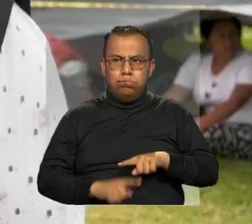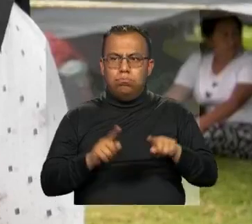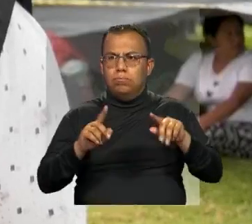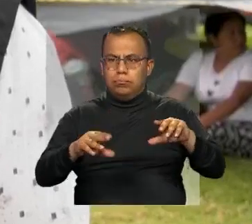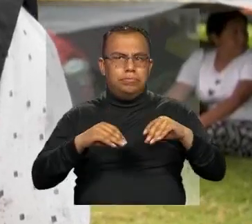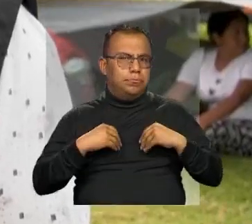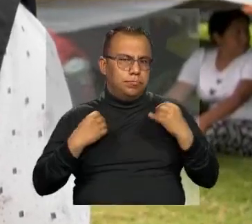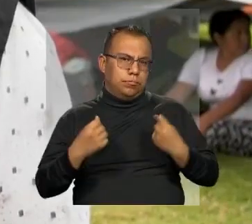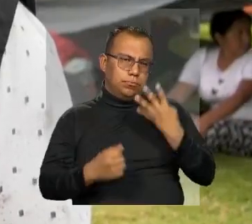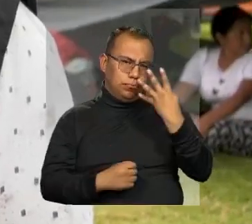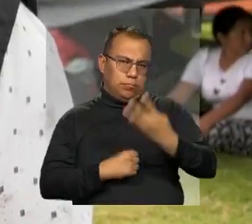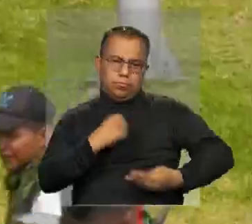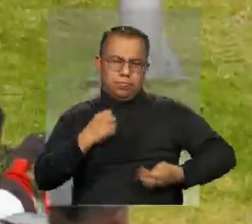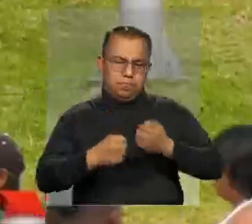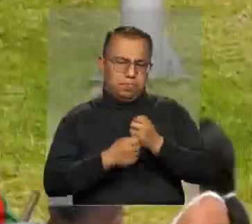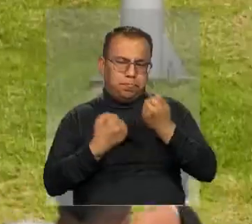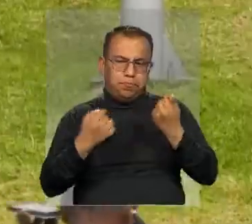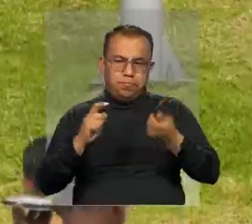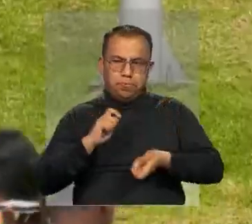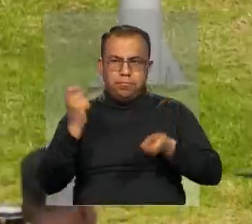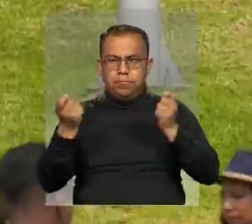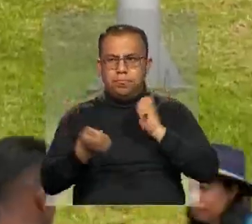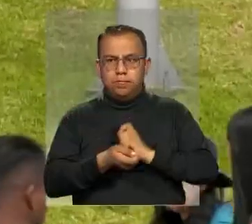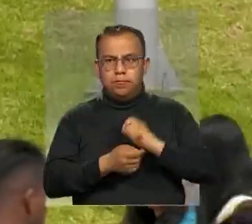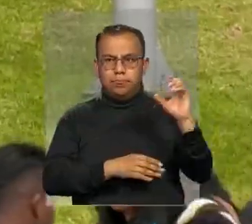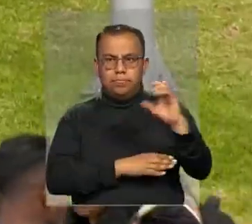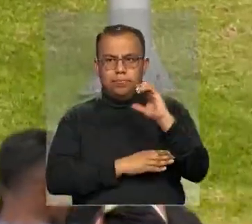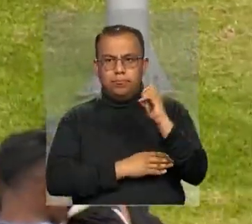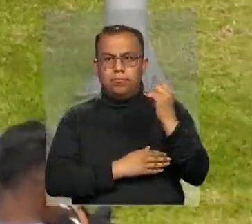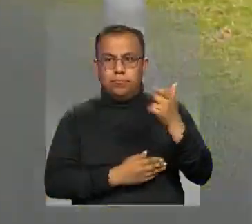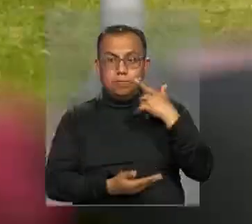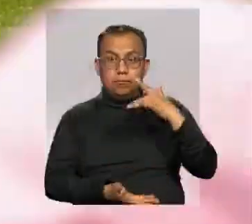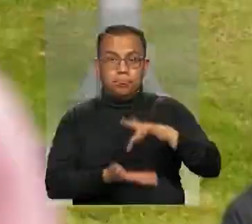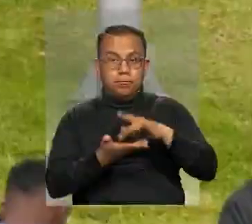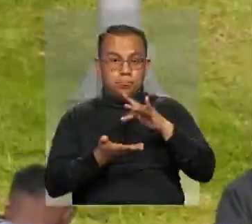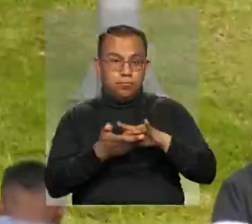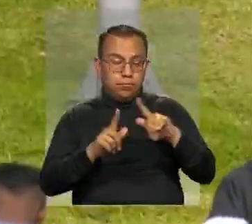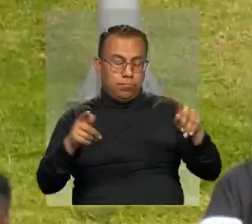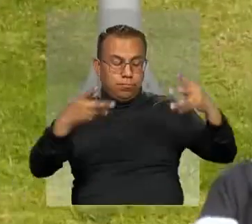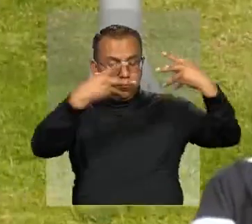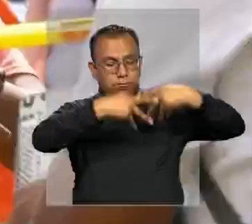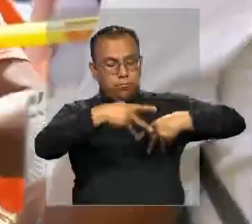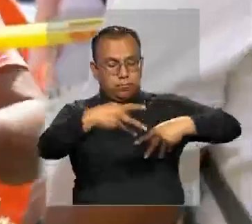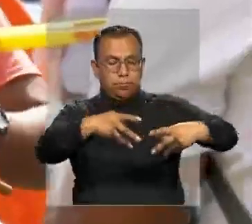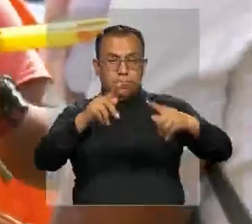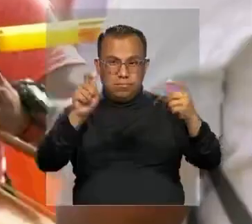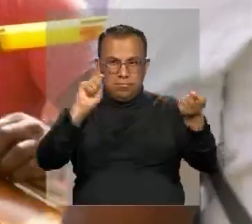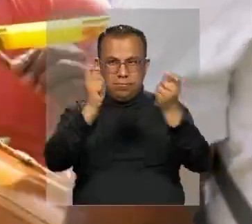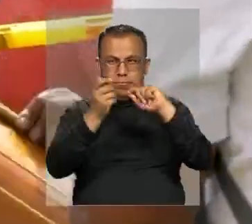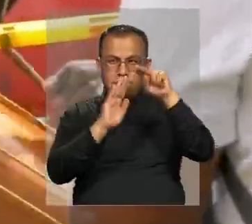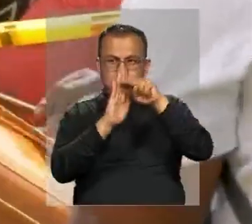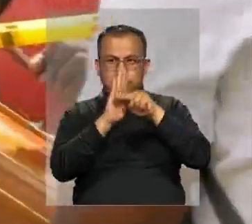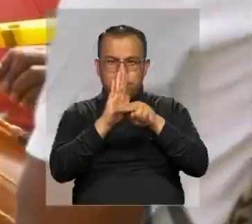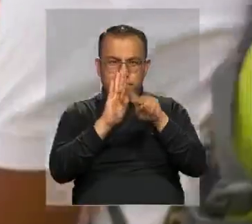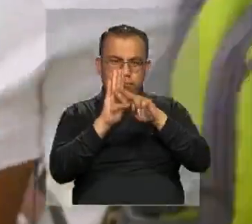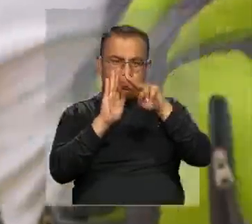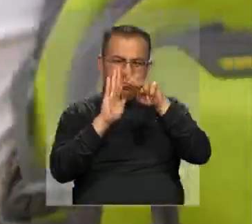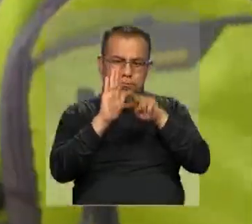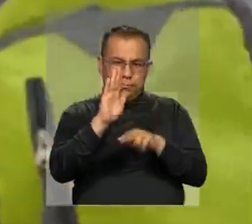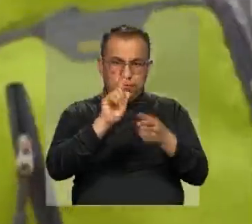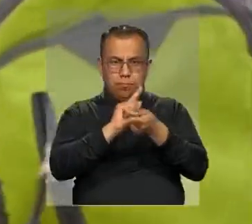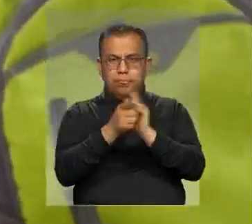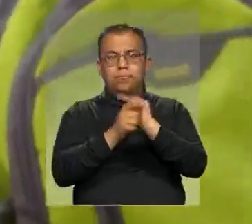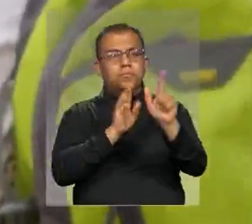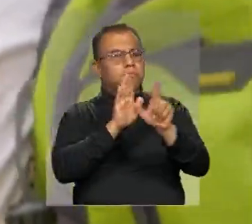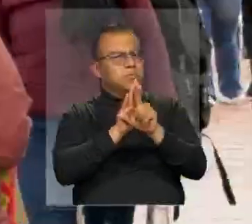permitir que en 4 años pueda cambiar este país. Además de participar en las marchas a favor de las reformas, desde el Consejo Regional Indígena del